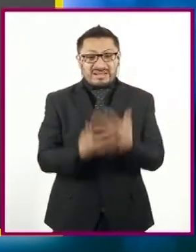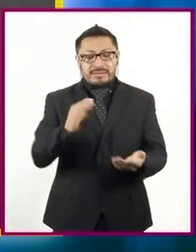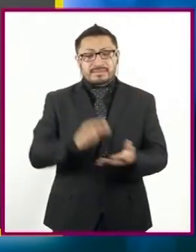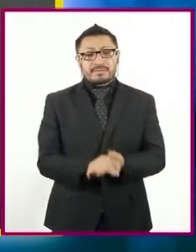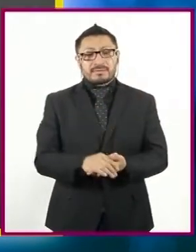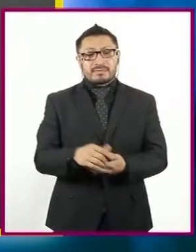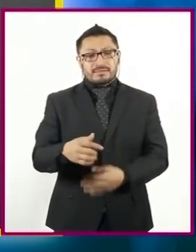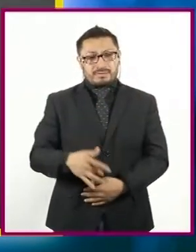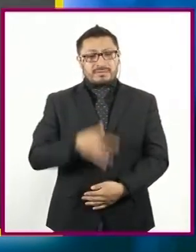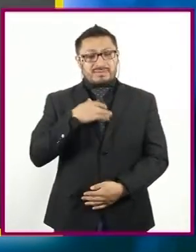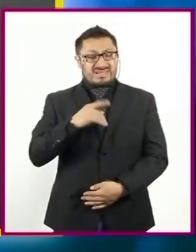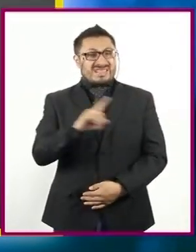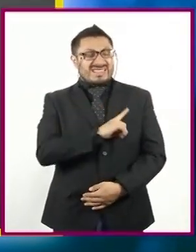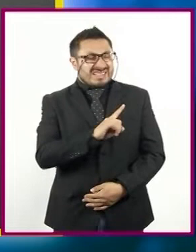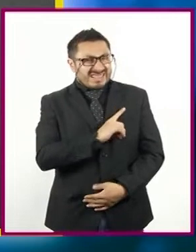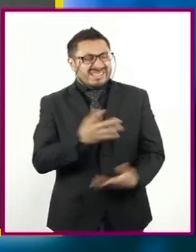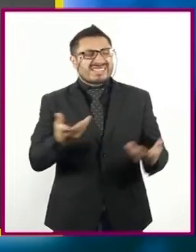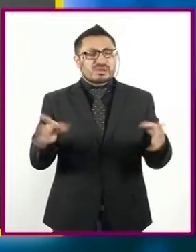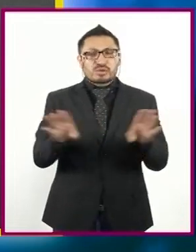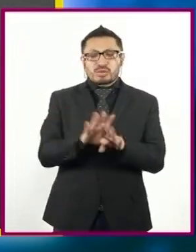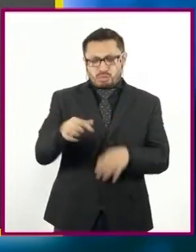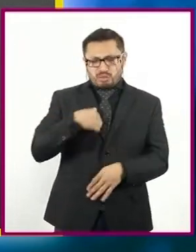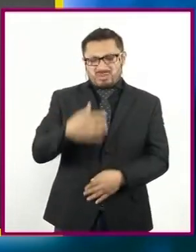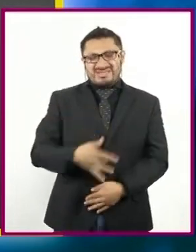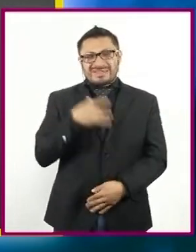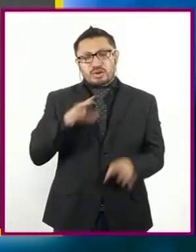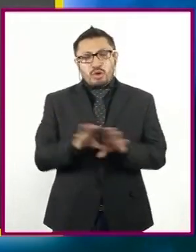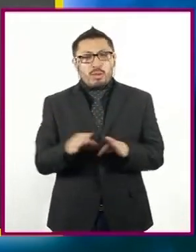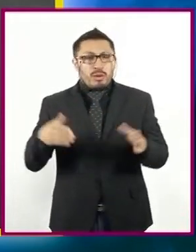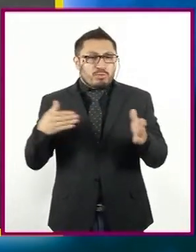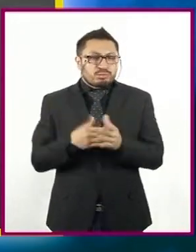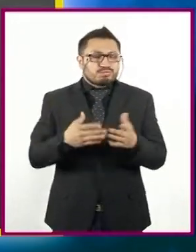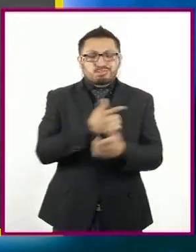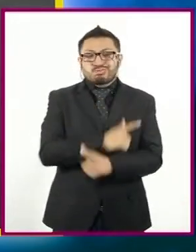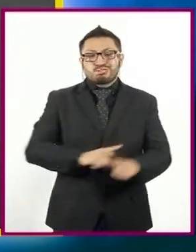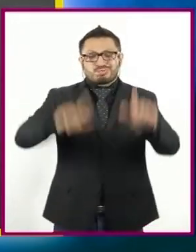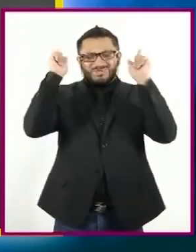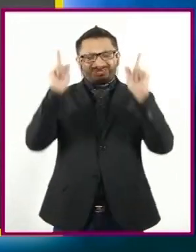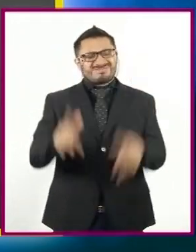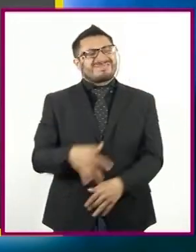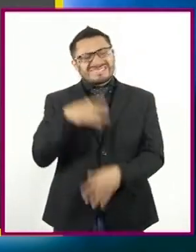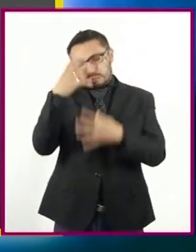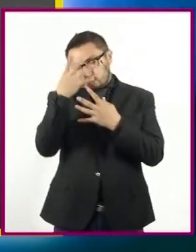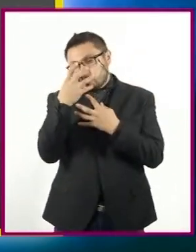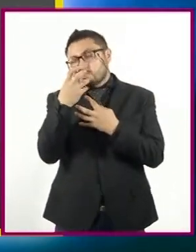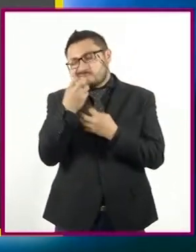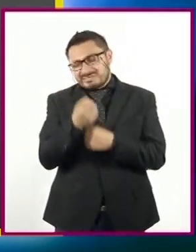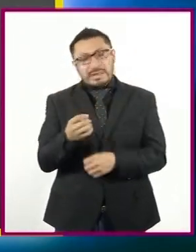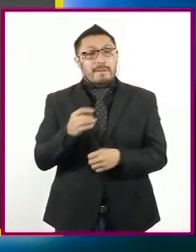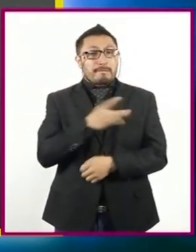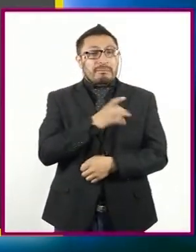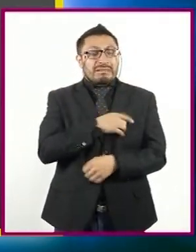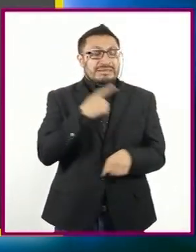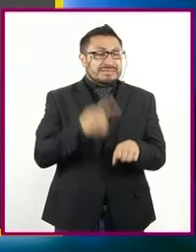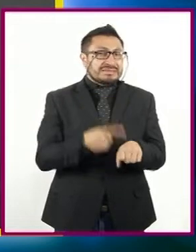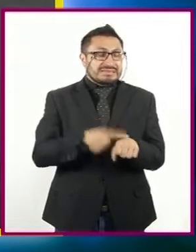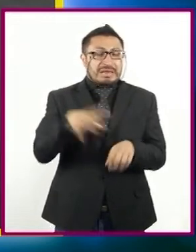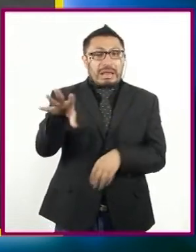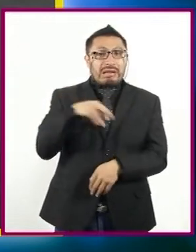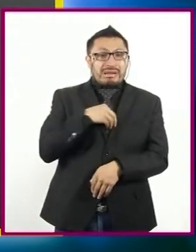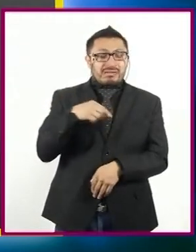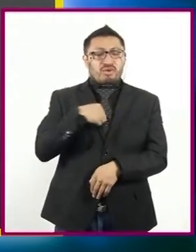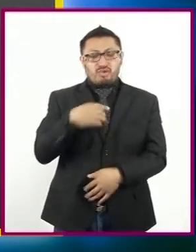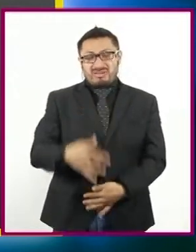esta pandemia. Siento que me ha limitado a mi libertad, me ha hecho sentir triste con miedo a enfermarme, solo me ha